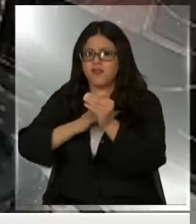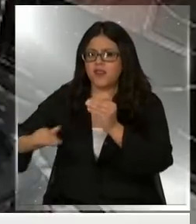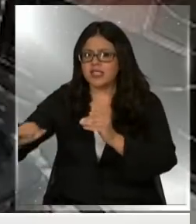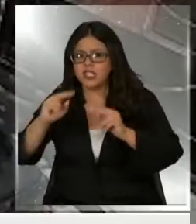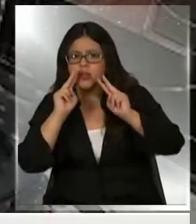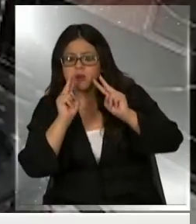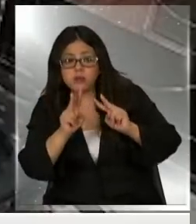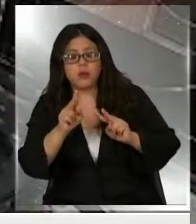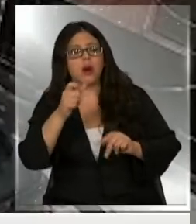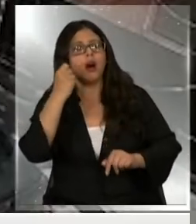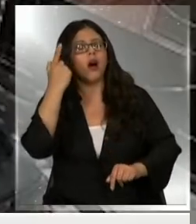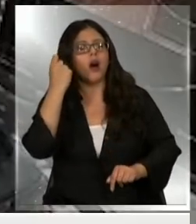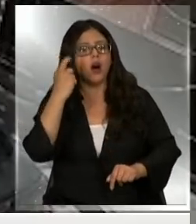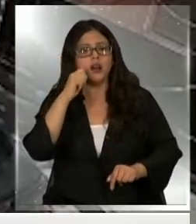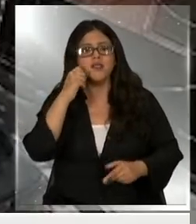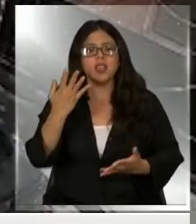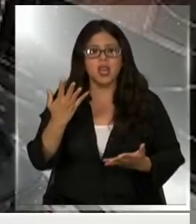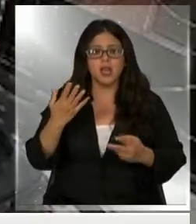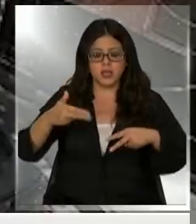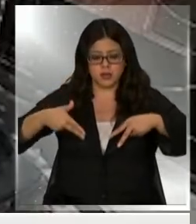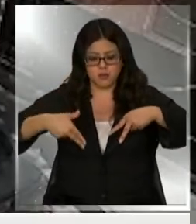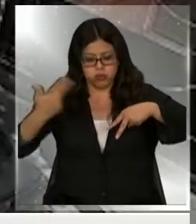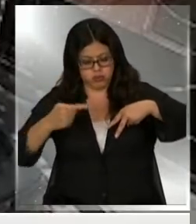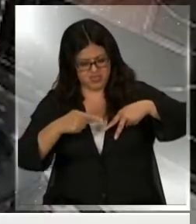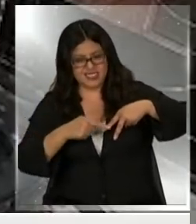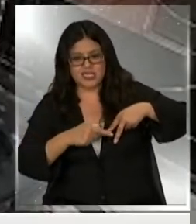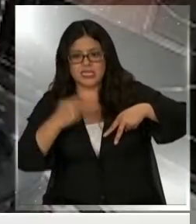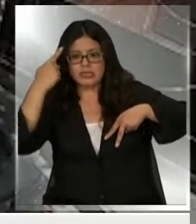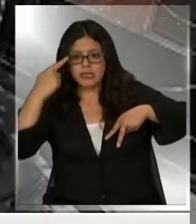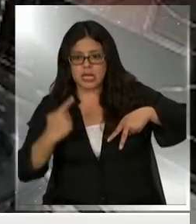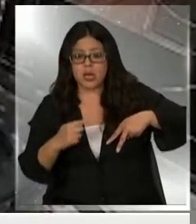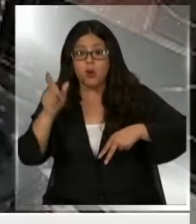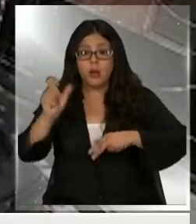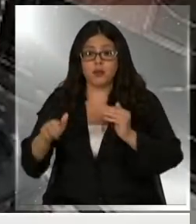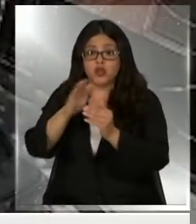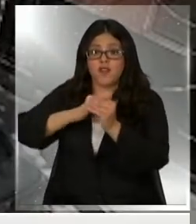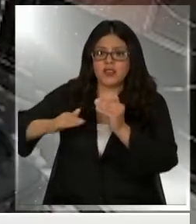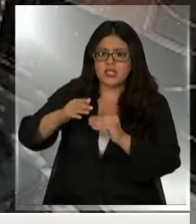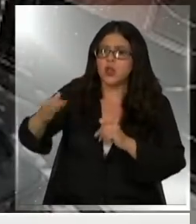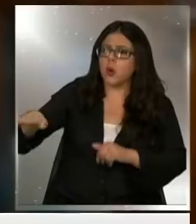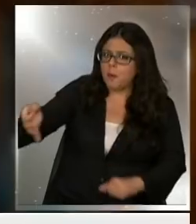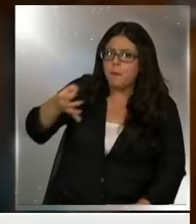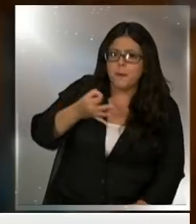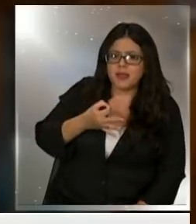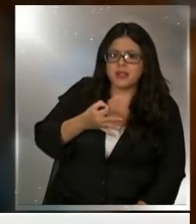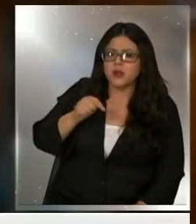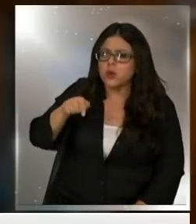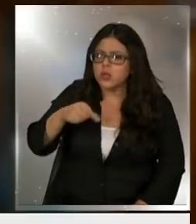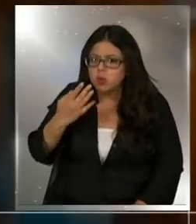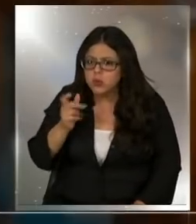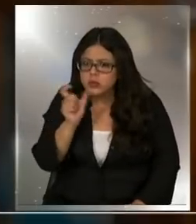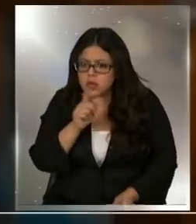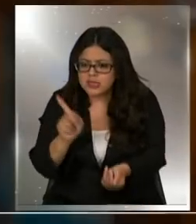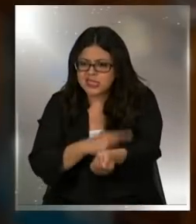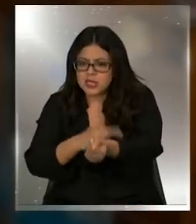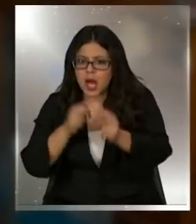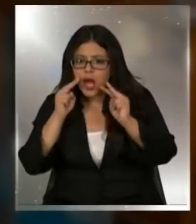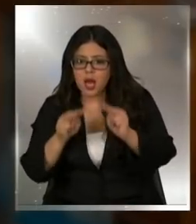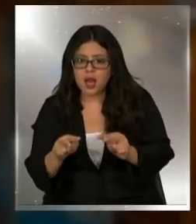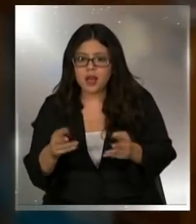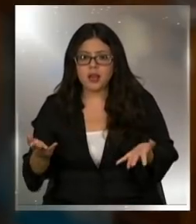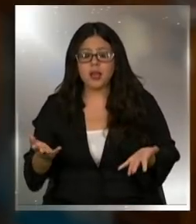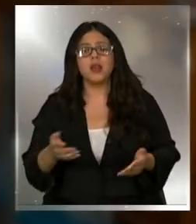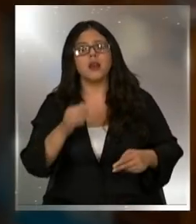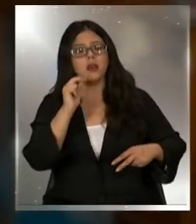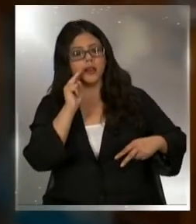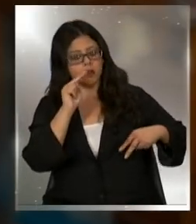recién se enteró que había sido herido a bala. Y un vecino me dice, está sangrando. Y claro,